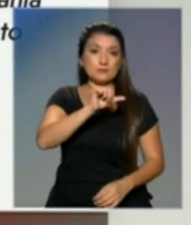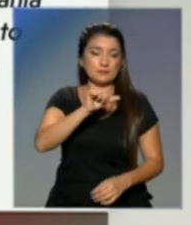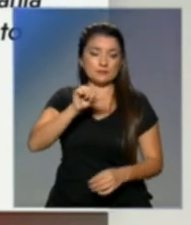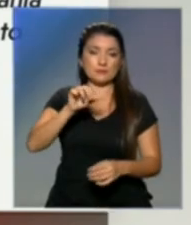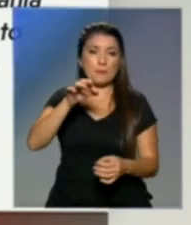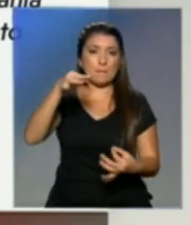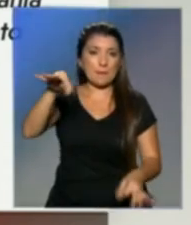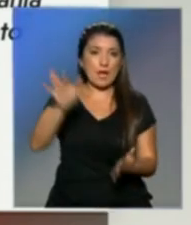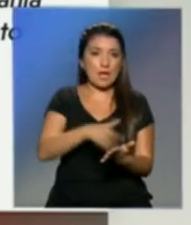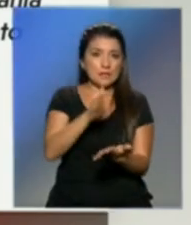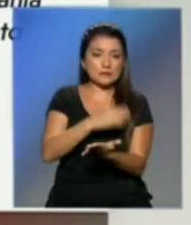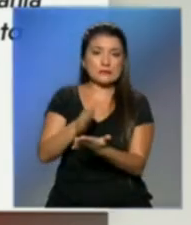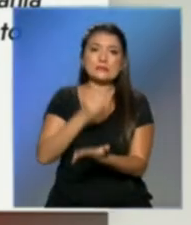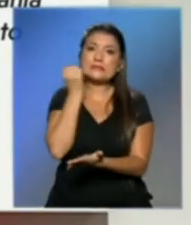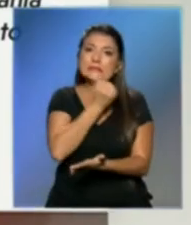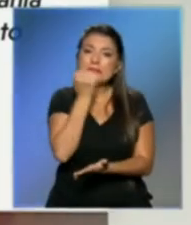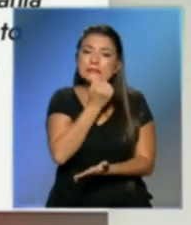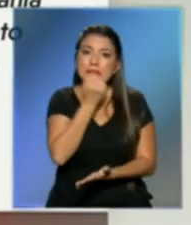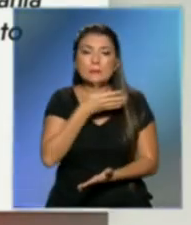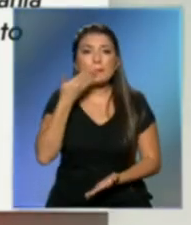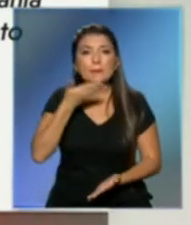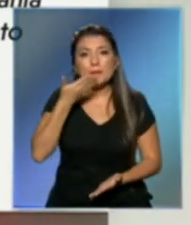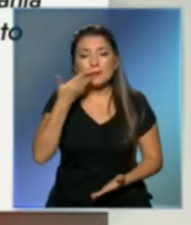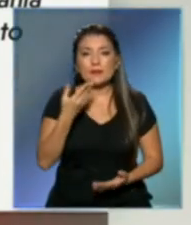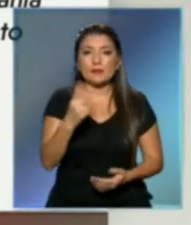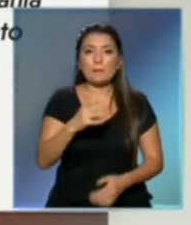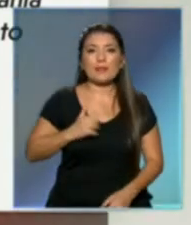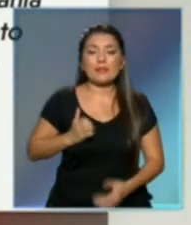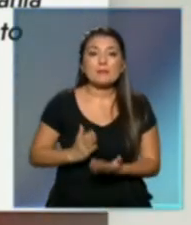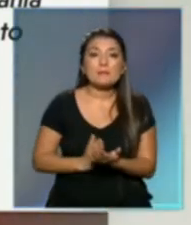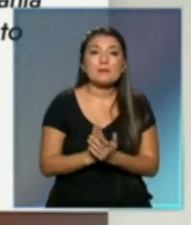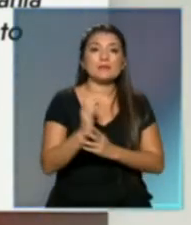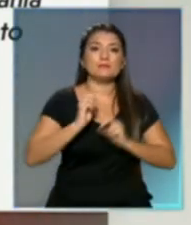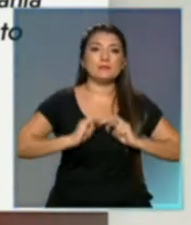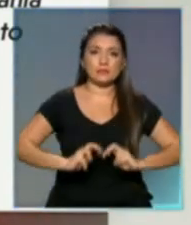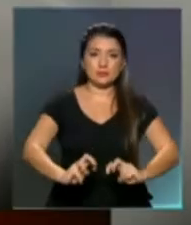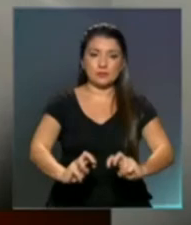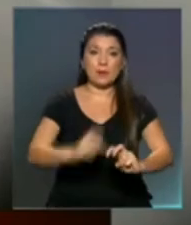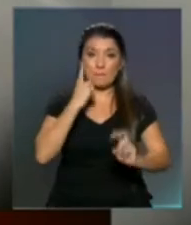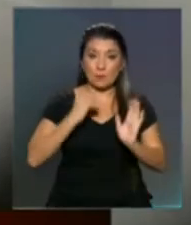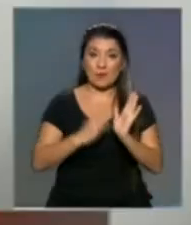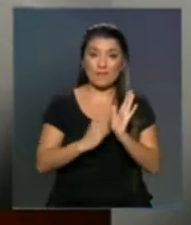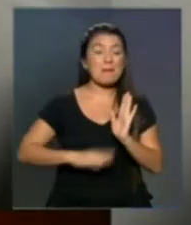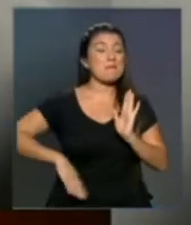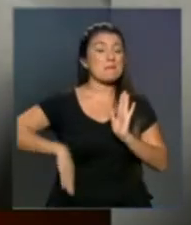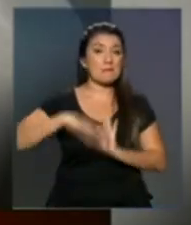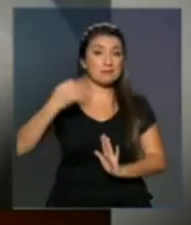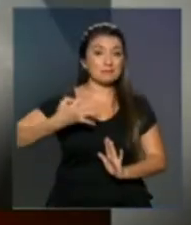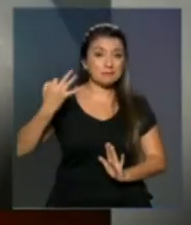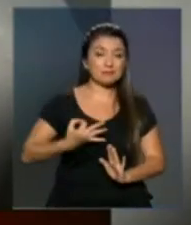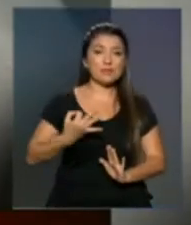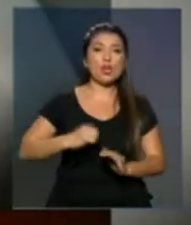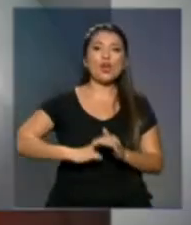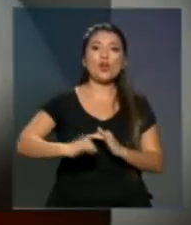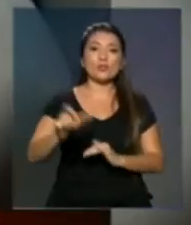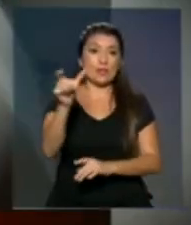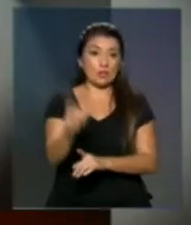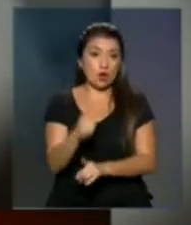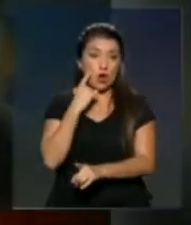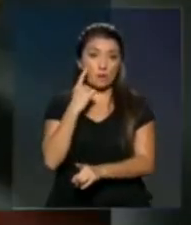que los peritos de la pdi cometieron desde el inicio la prueba más concluyente en contra de domingo cofre era